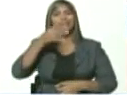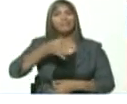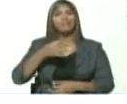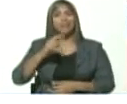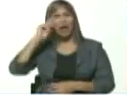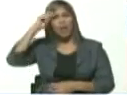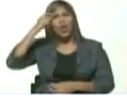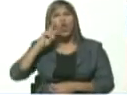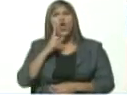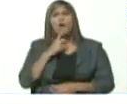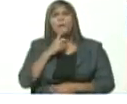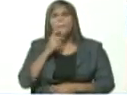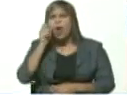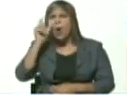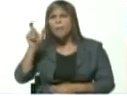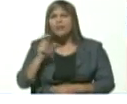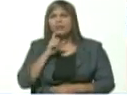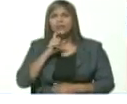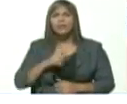acuerdas el nombre?